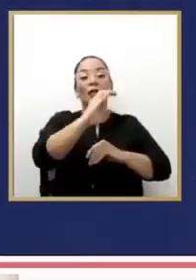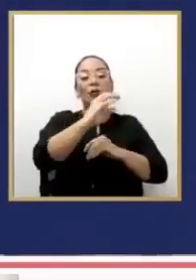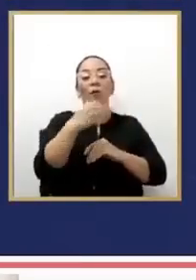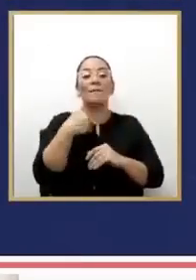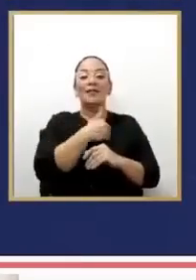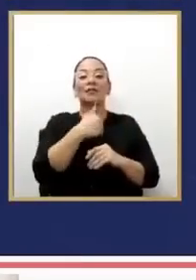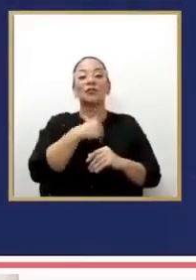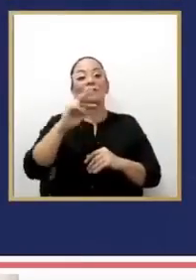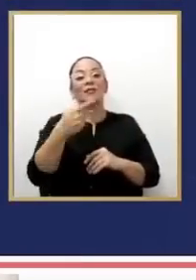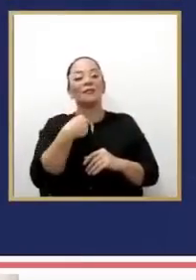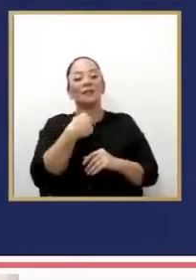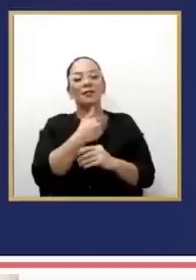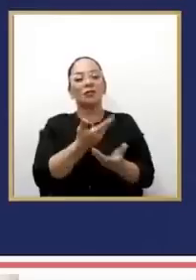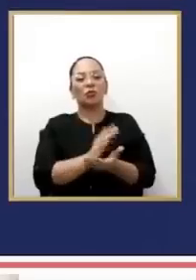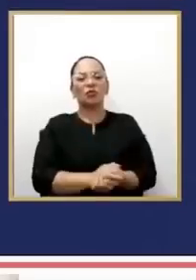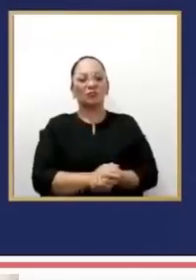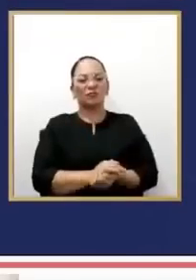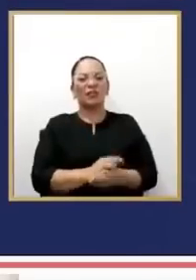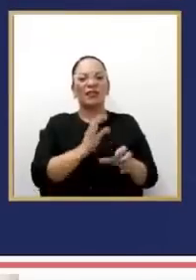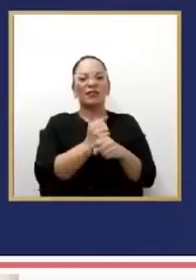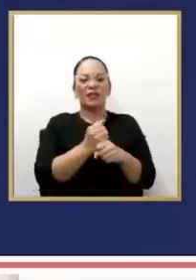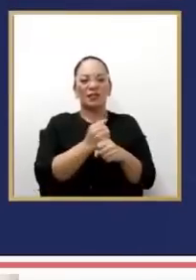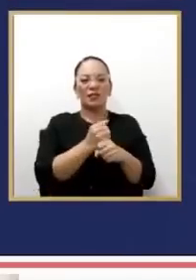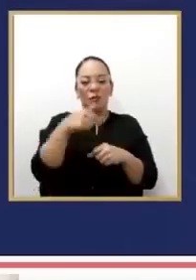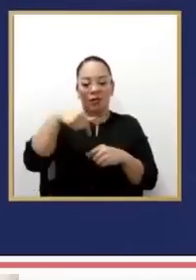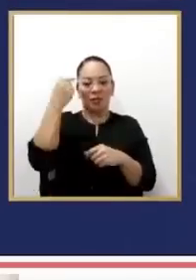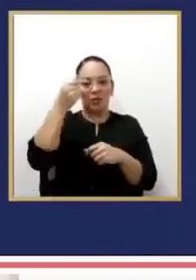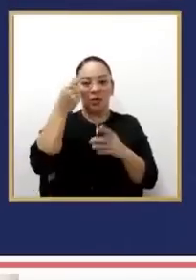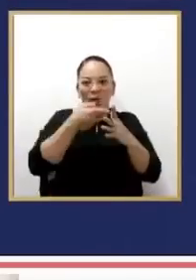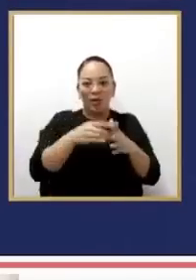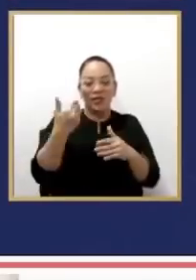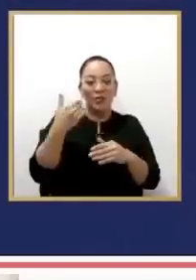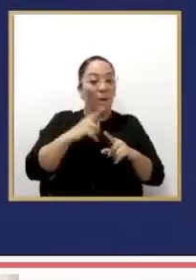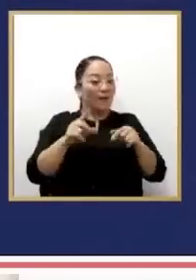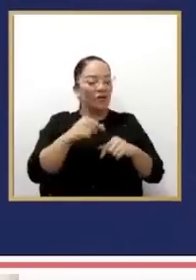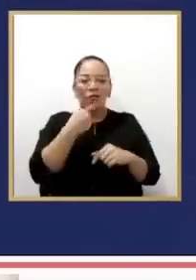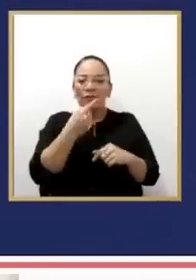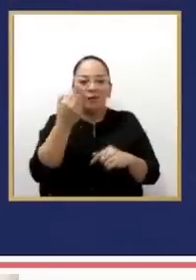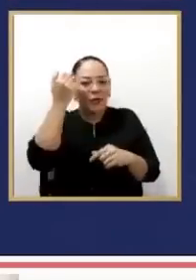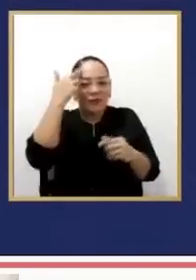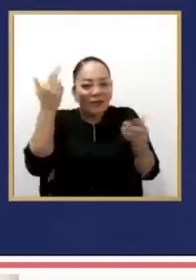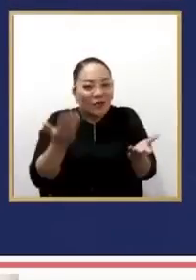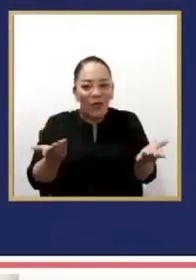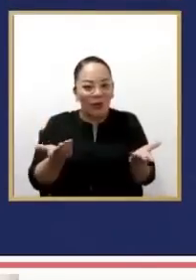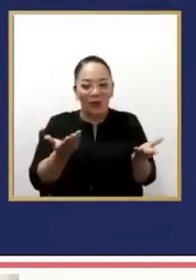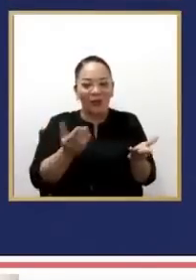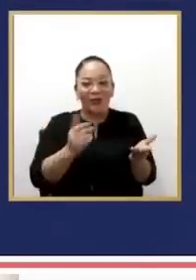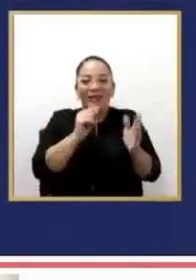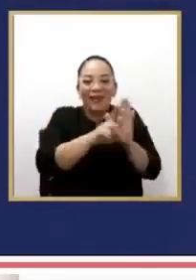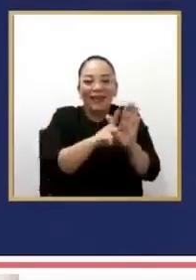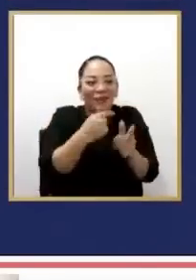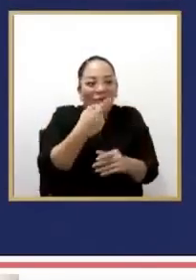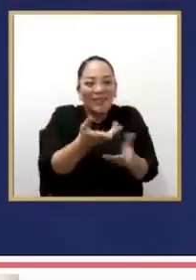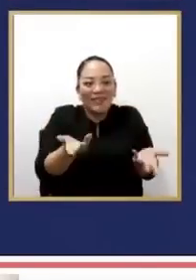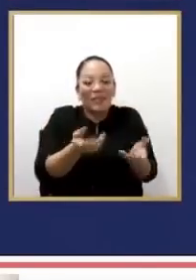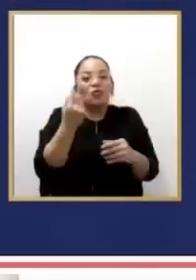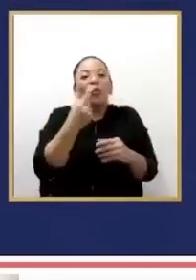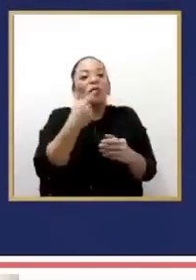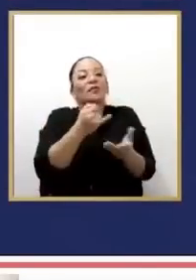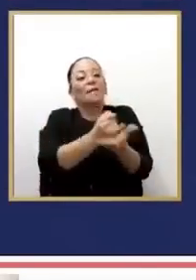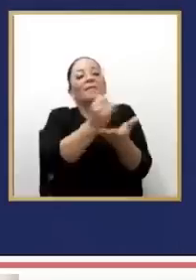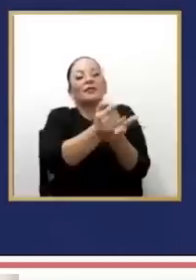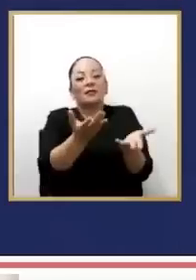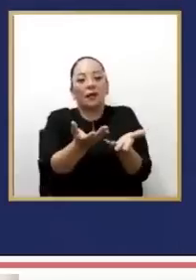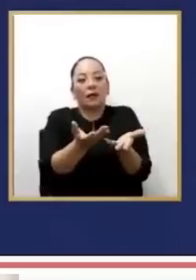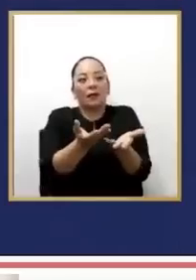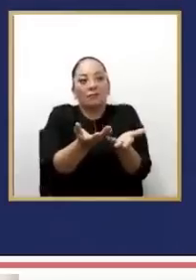ministros y viceministros, que se hizo a inicio de este gobierno. Pero no dice por qué considera que es ilegal. Nada más dice, investíguese. No sé